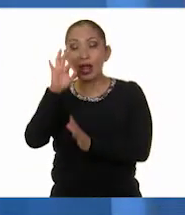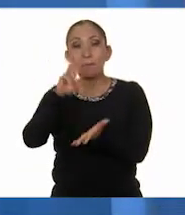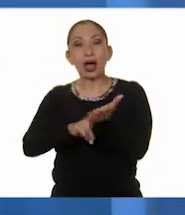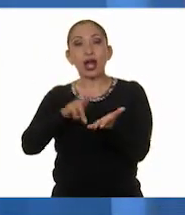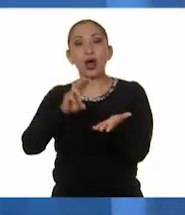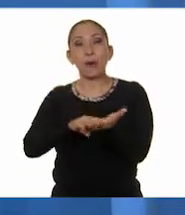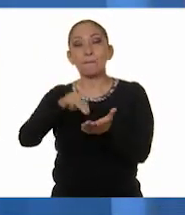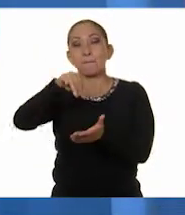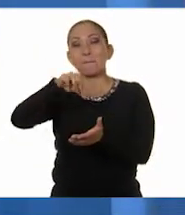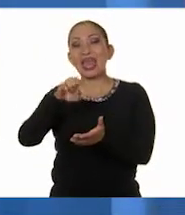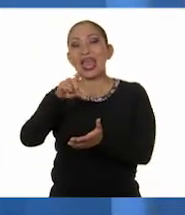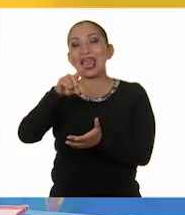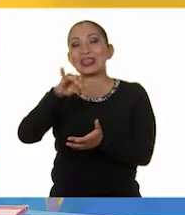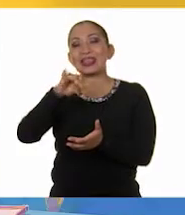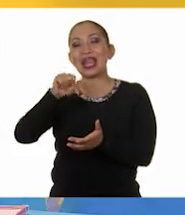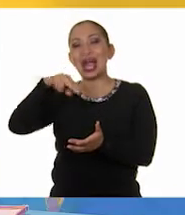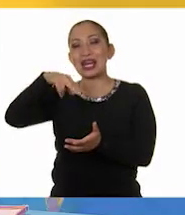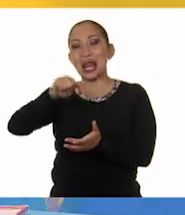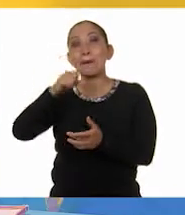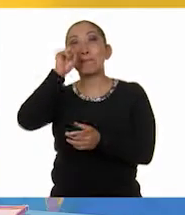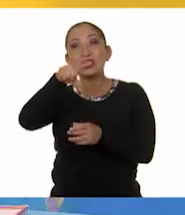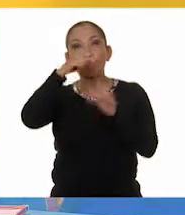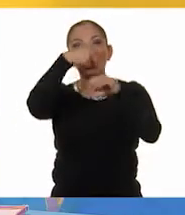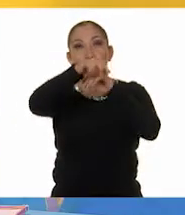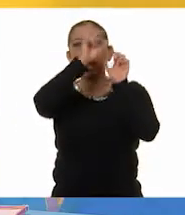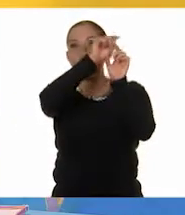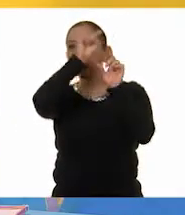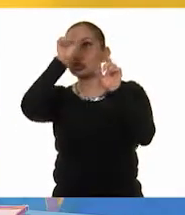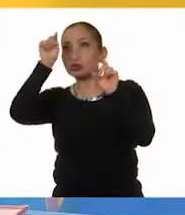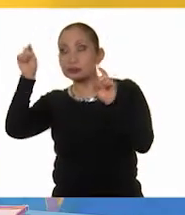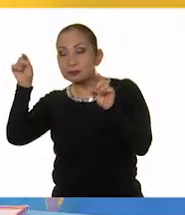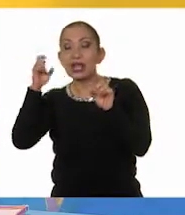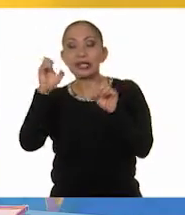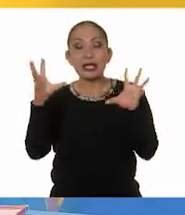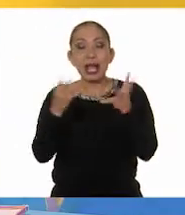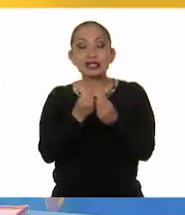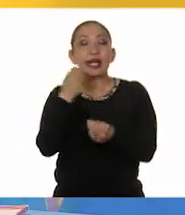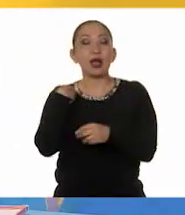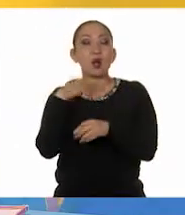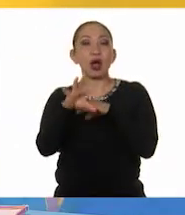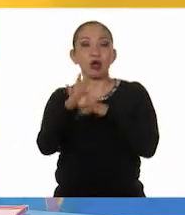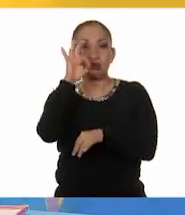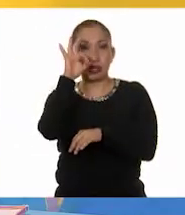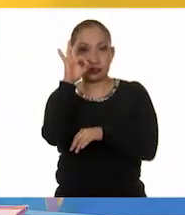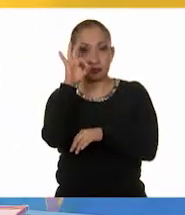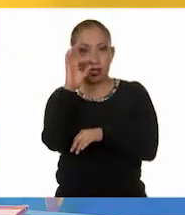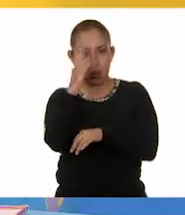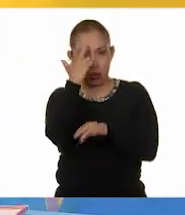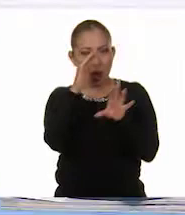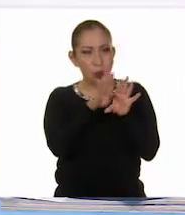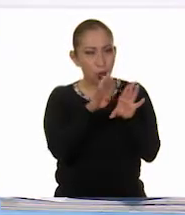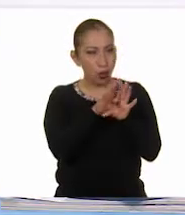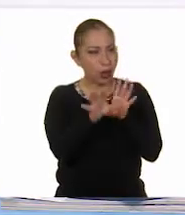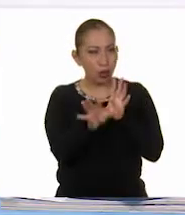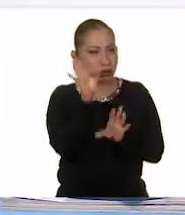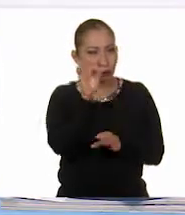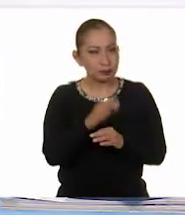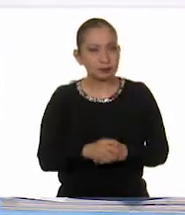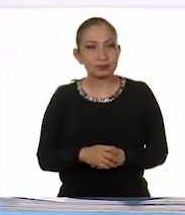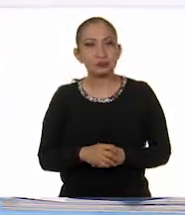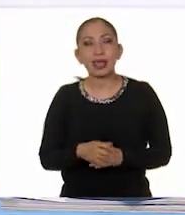de la mediana del conjunto, ¿cierto? Justamente, ese es el valor que nos falta. ¿Recuerdan cómo calcularlo? Creo